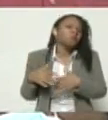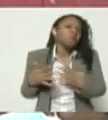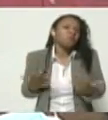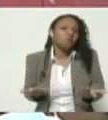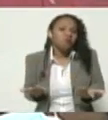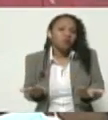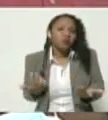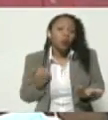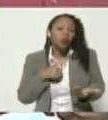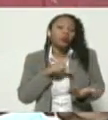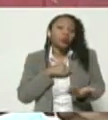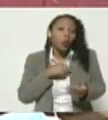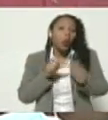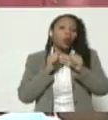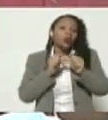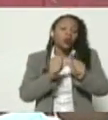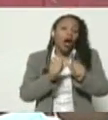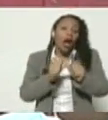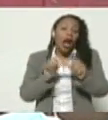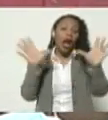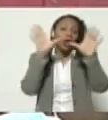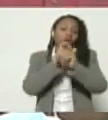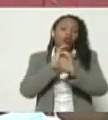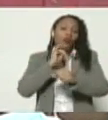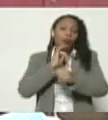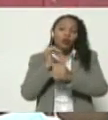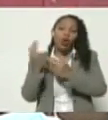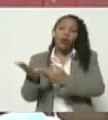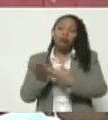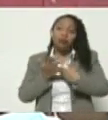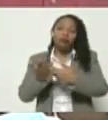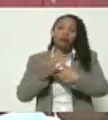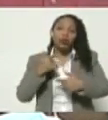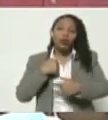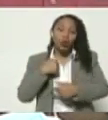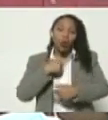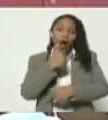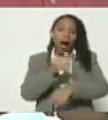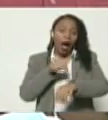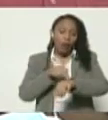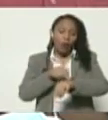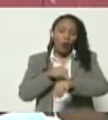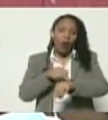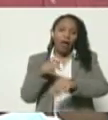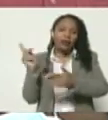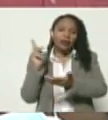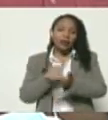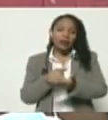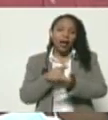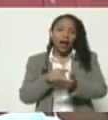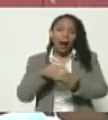Nosotros vamos a seguir toda la noche recibiendo información. Yo, cada hora nos llega un boletín,